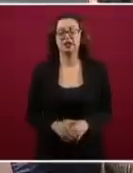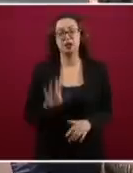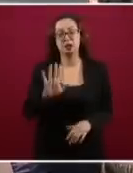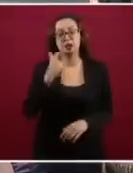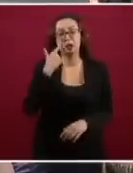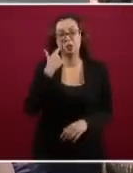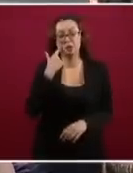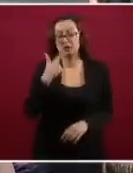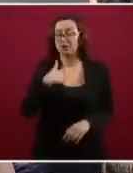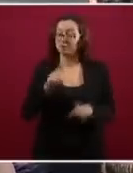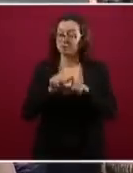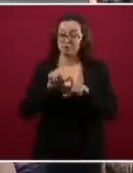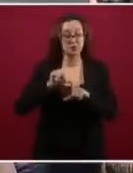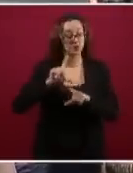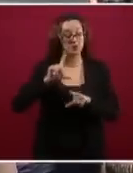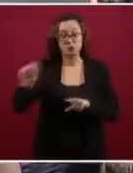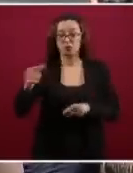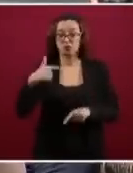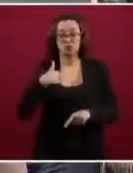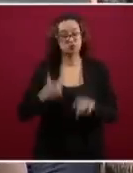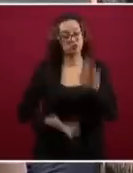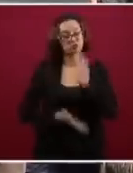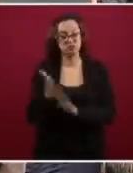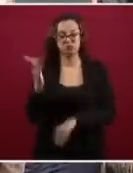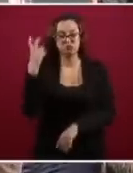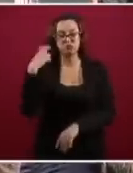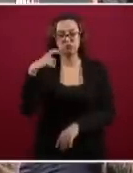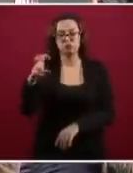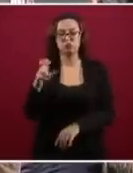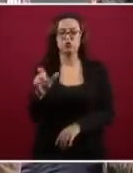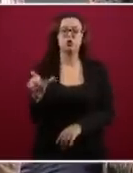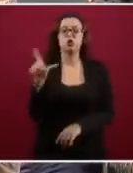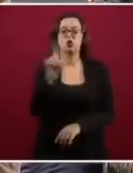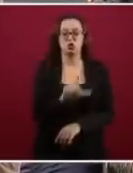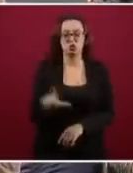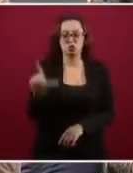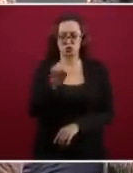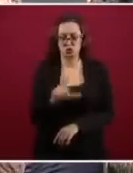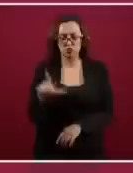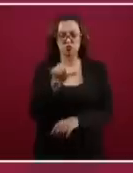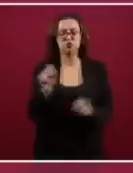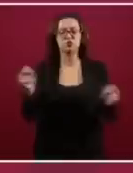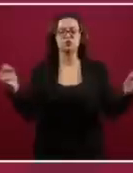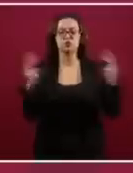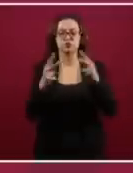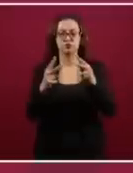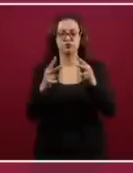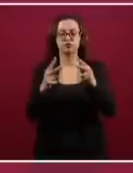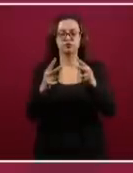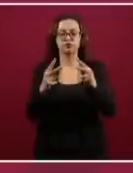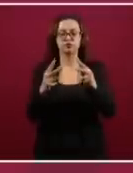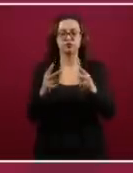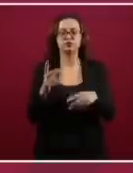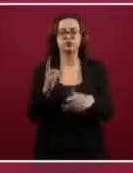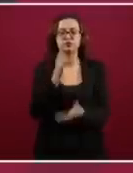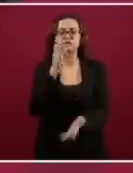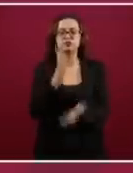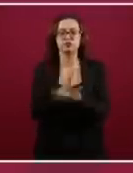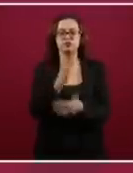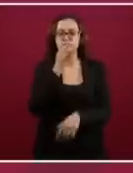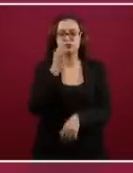miren, ya me tengo que ir, si no, no llego. Nos vemos el lunes. Nada más contestar